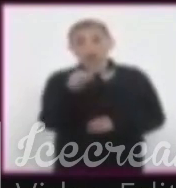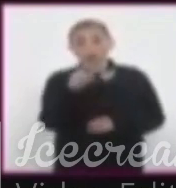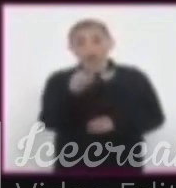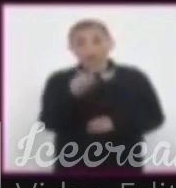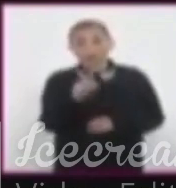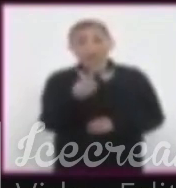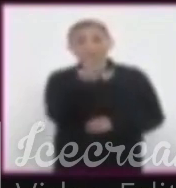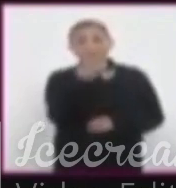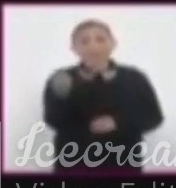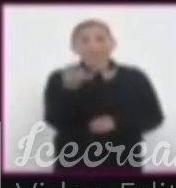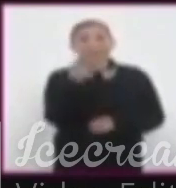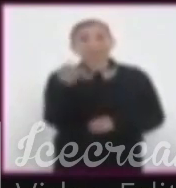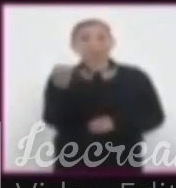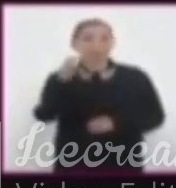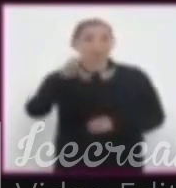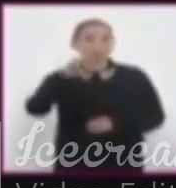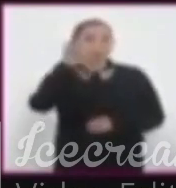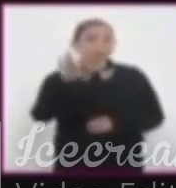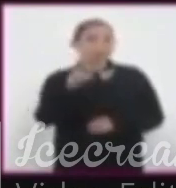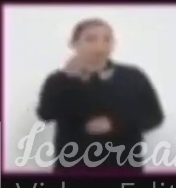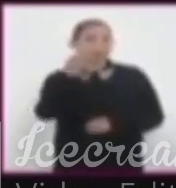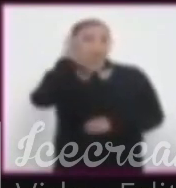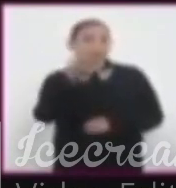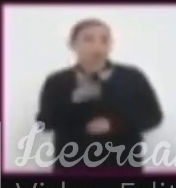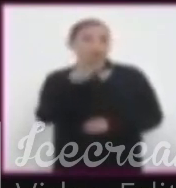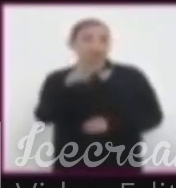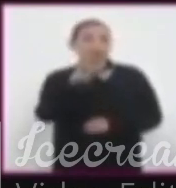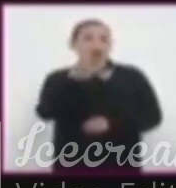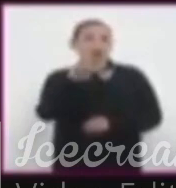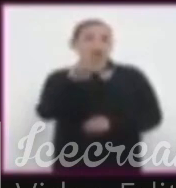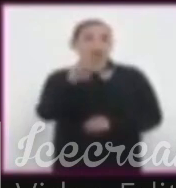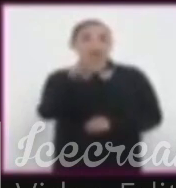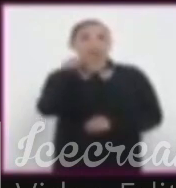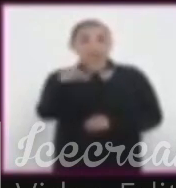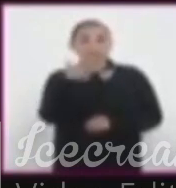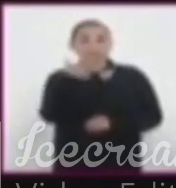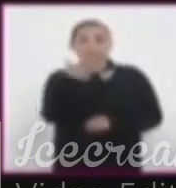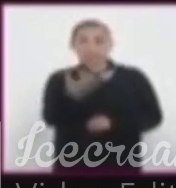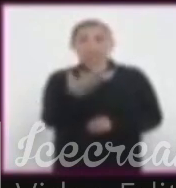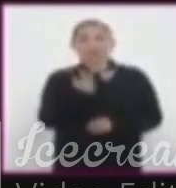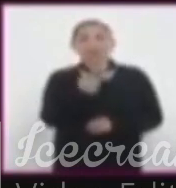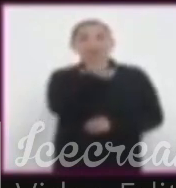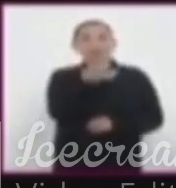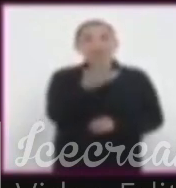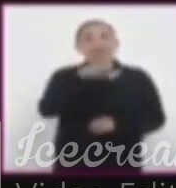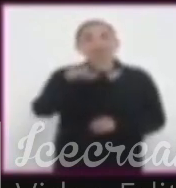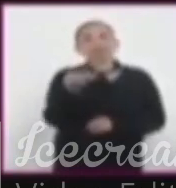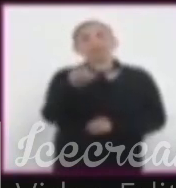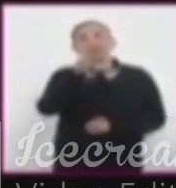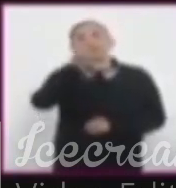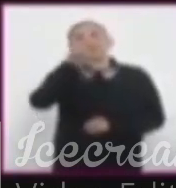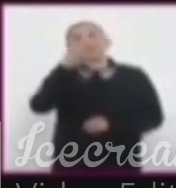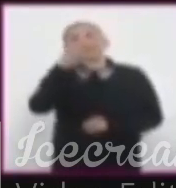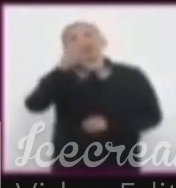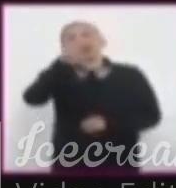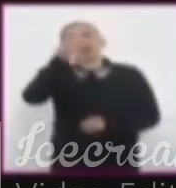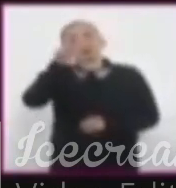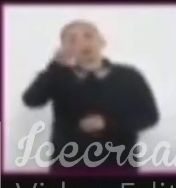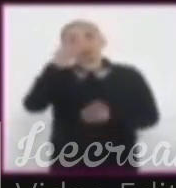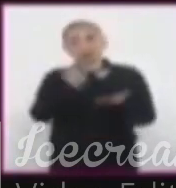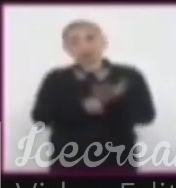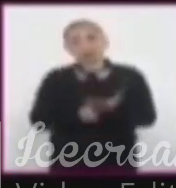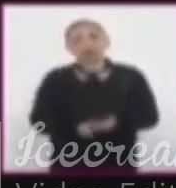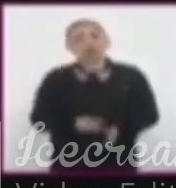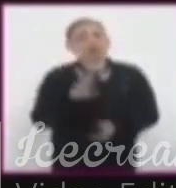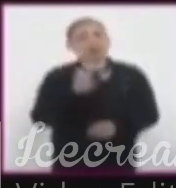es que 100 es 125% de 80. Así es que sí está correcto, 100 es 125% de 80.